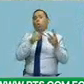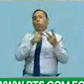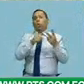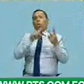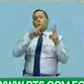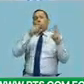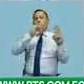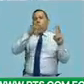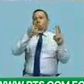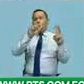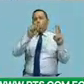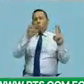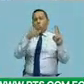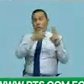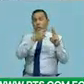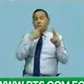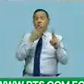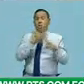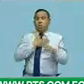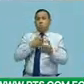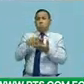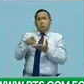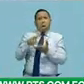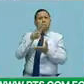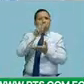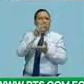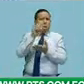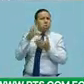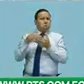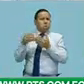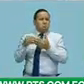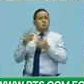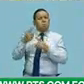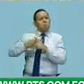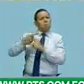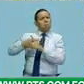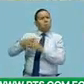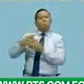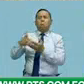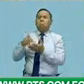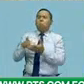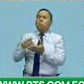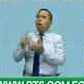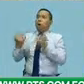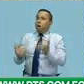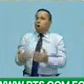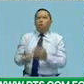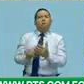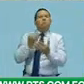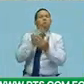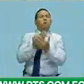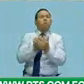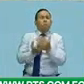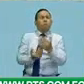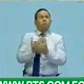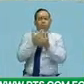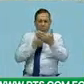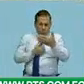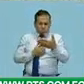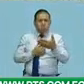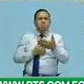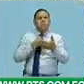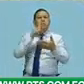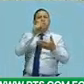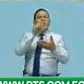algo similar. La novedad es que antes pagaba $20 mensuales. Ahora la planilla mensual me sale en tiempo de pandemia casi